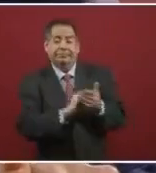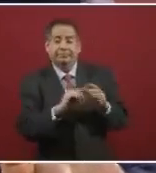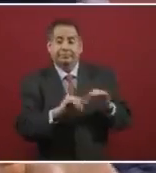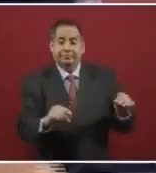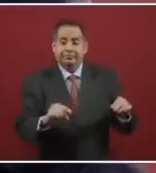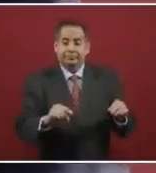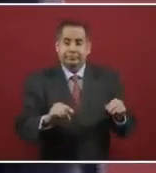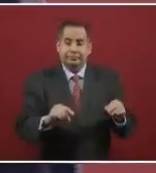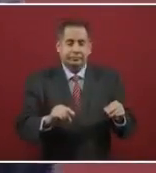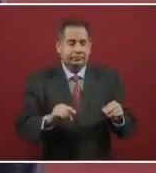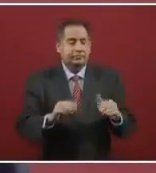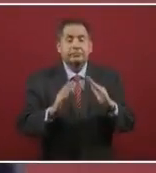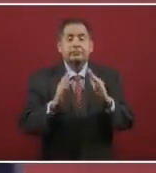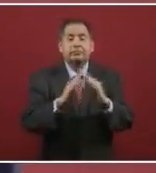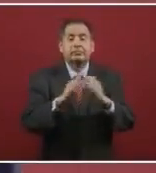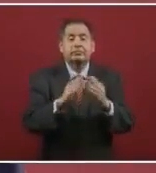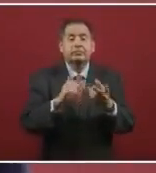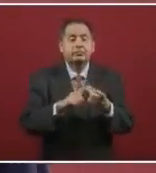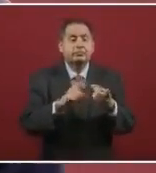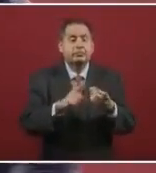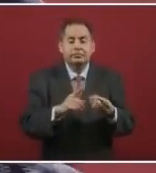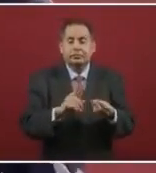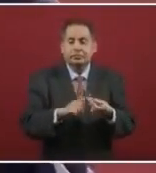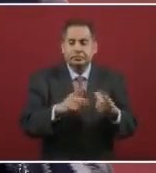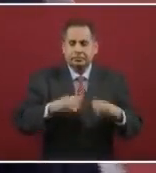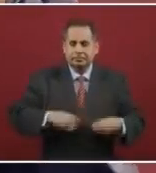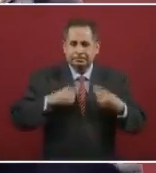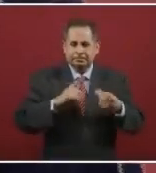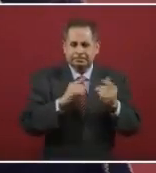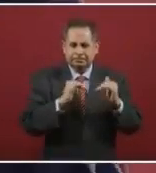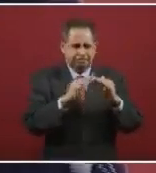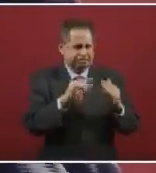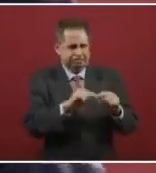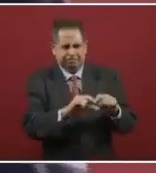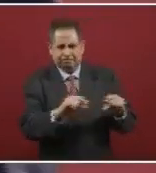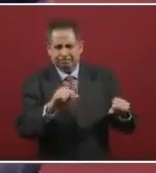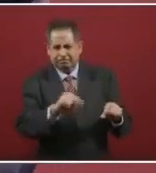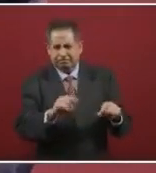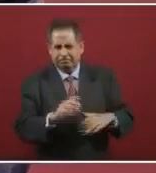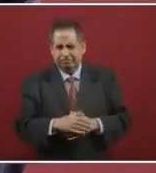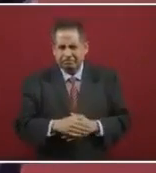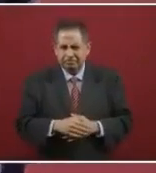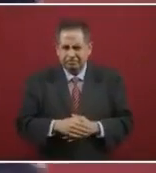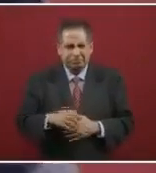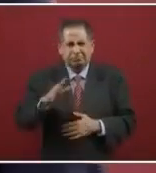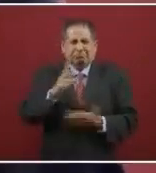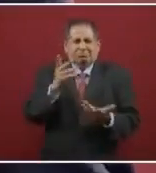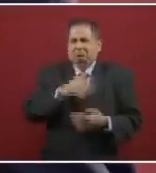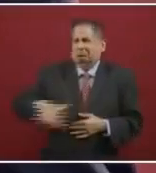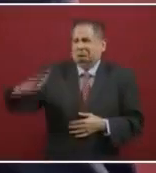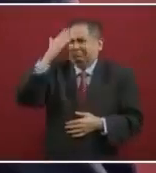la dirección de mi casa, que dicho sea de paso, pues es de dominio público.